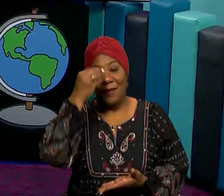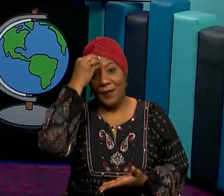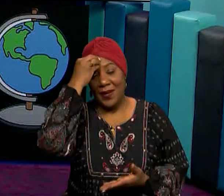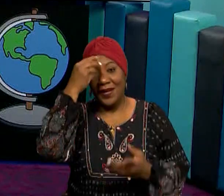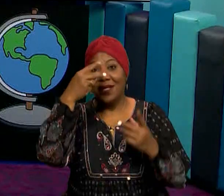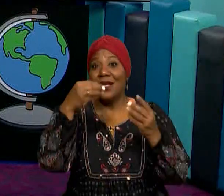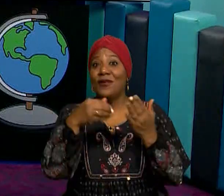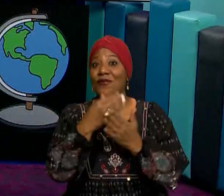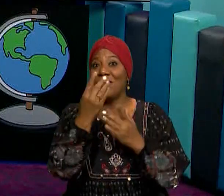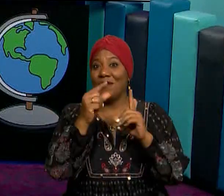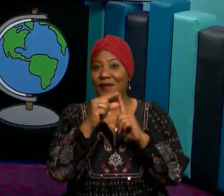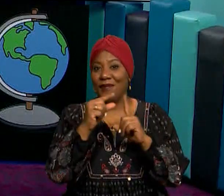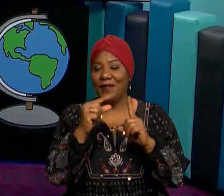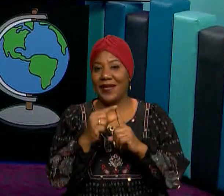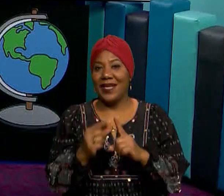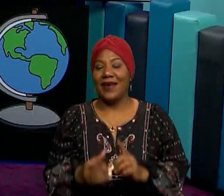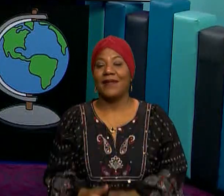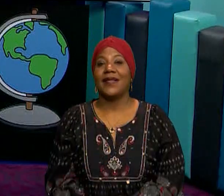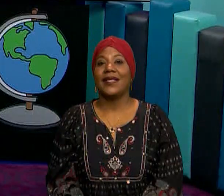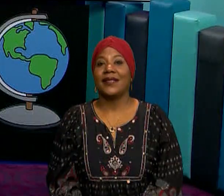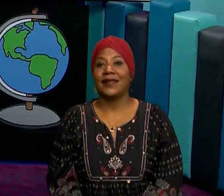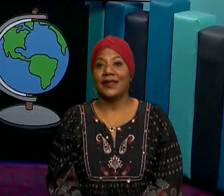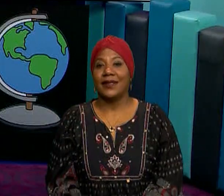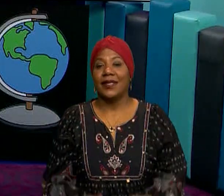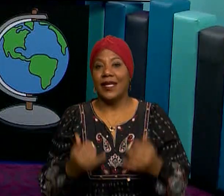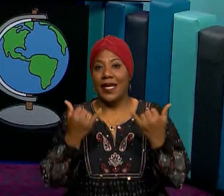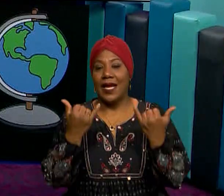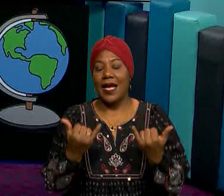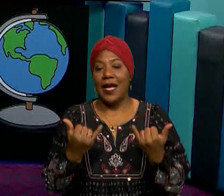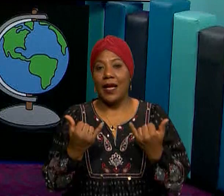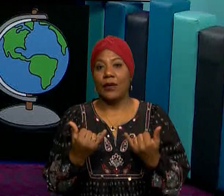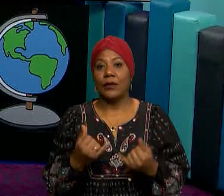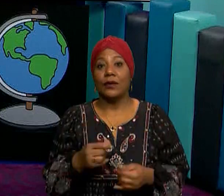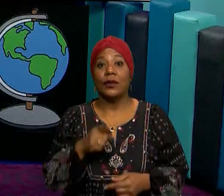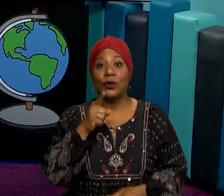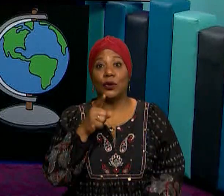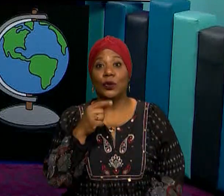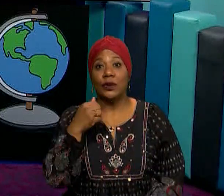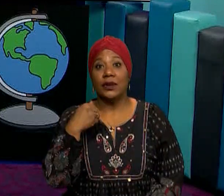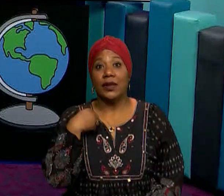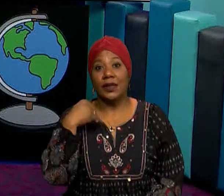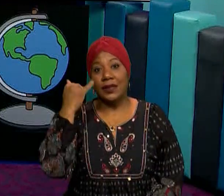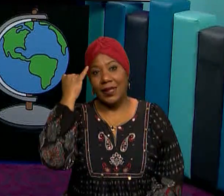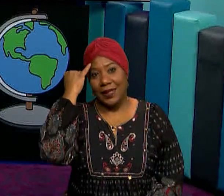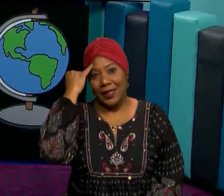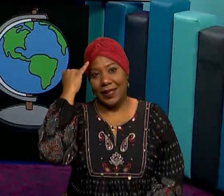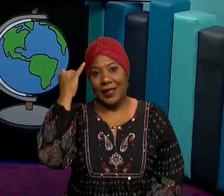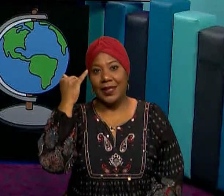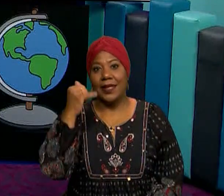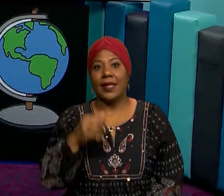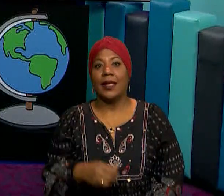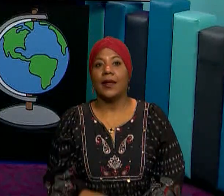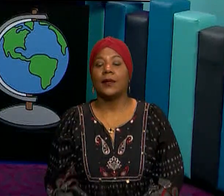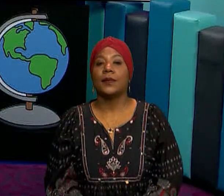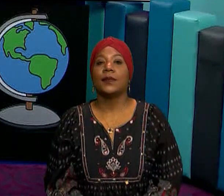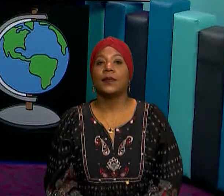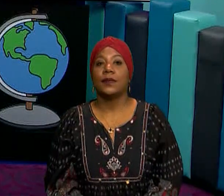del cuento. Ahora vamos a utilizar un poco la creatividad. En esta lámina, aquí están